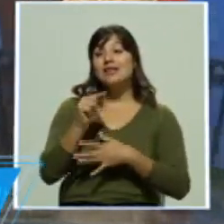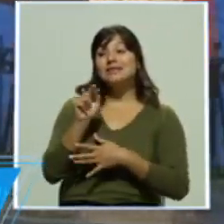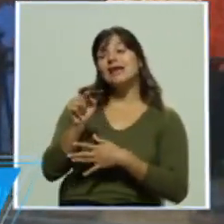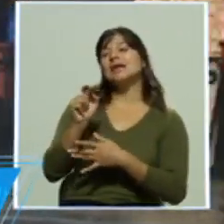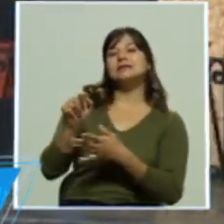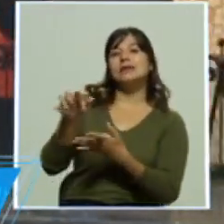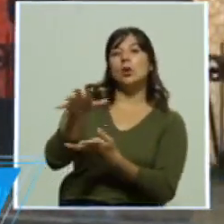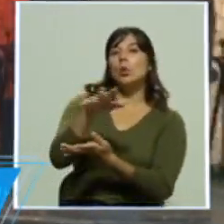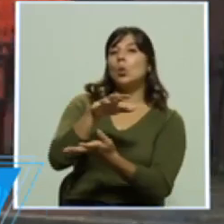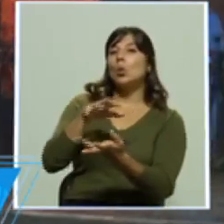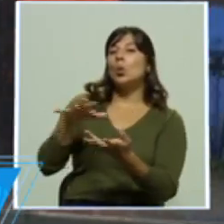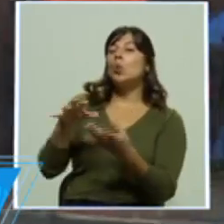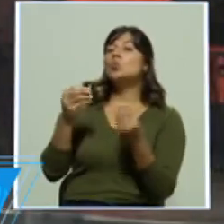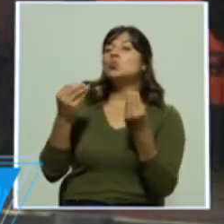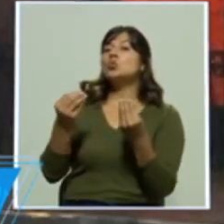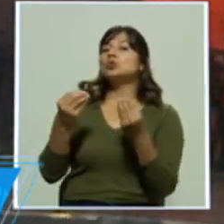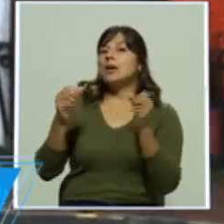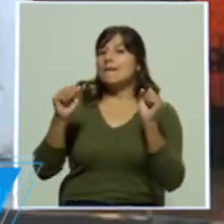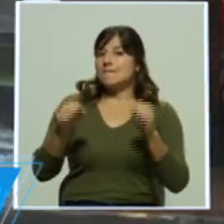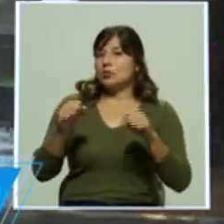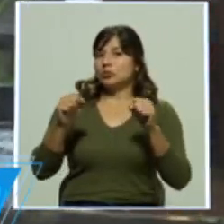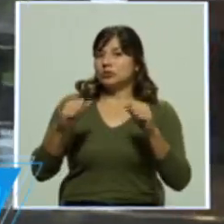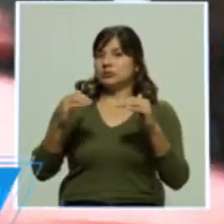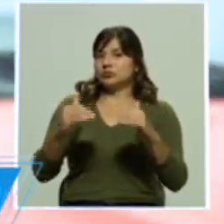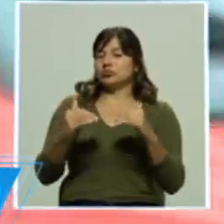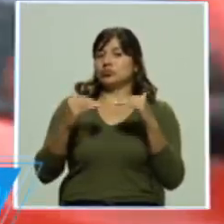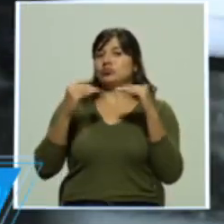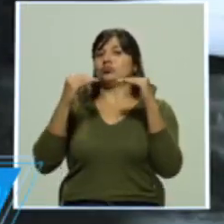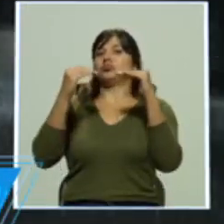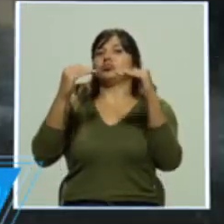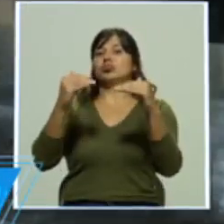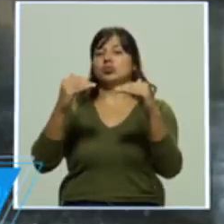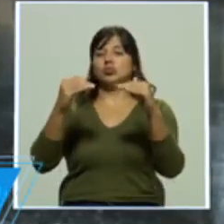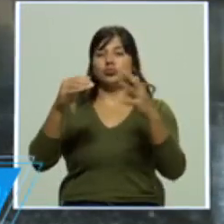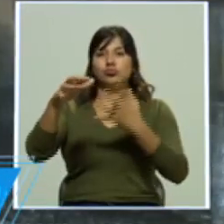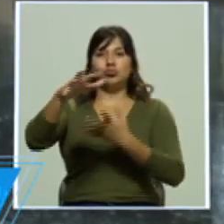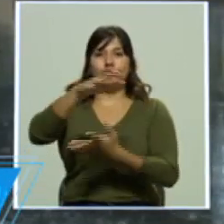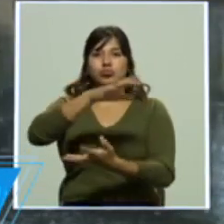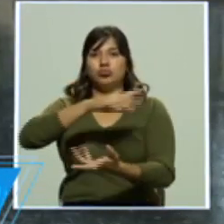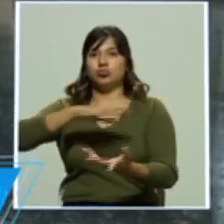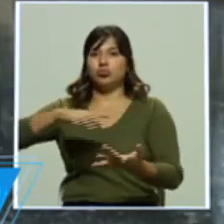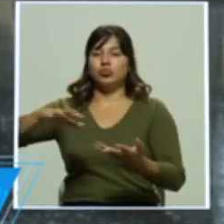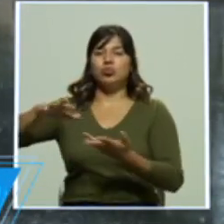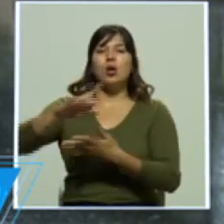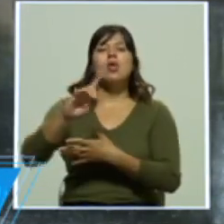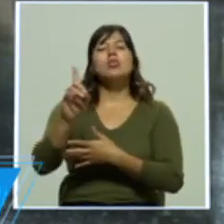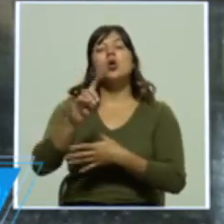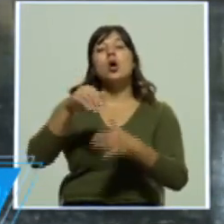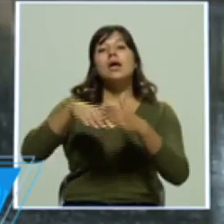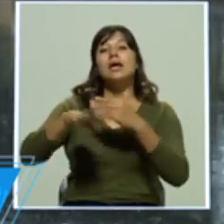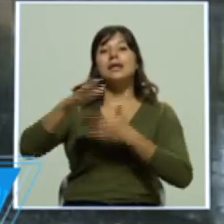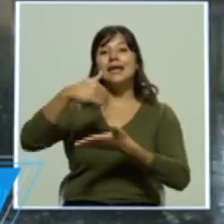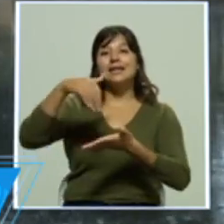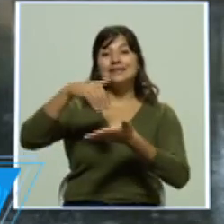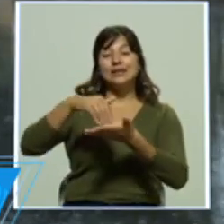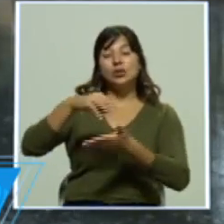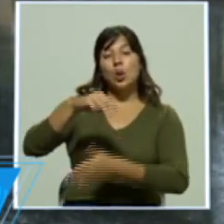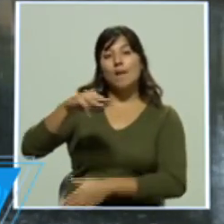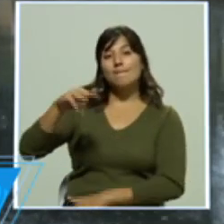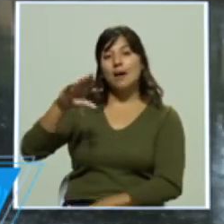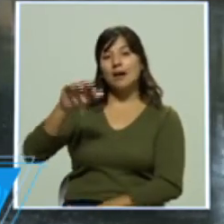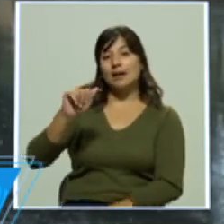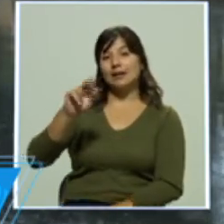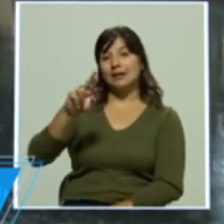muy altas probabilidades de convertirse en una depresión tropical sobre el sector central del Mar Caribe en